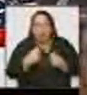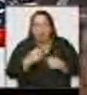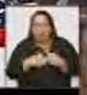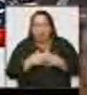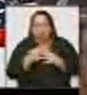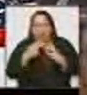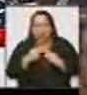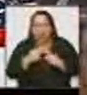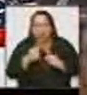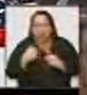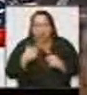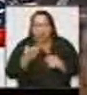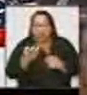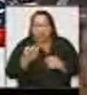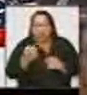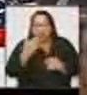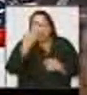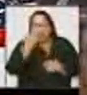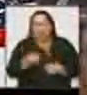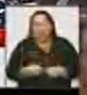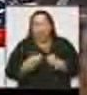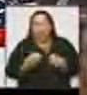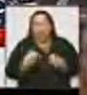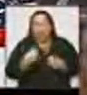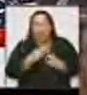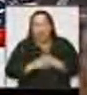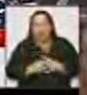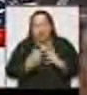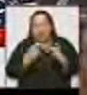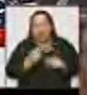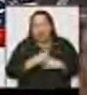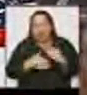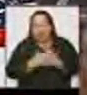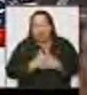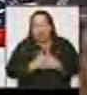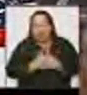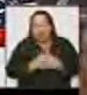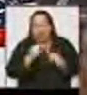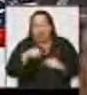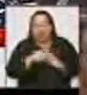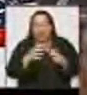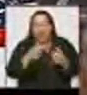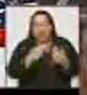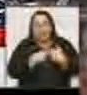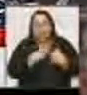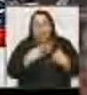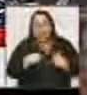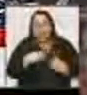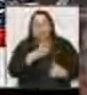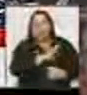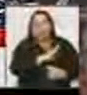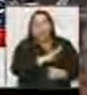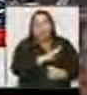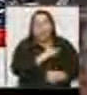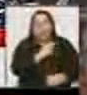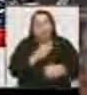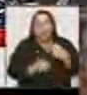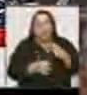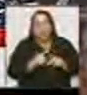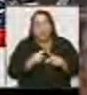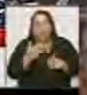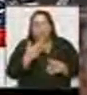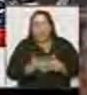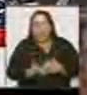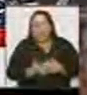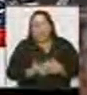diagnóstico lo conocemos. Lo que queremos saber es cómo vamos a empezar a controlar todos, porque gran responsabilidad tiene la Fiscalía y el Poder Judicial